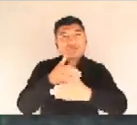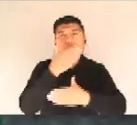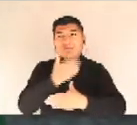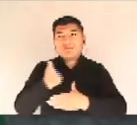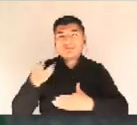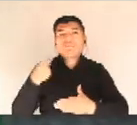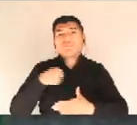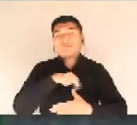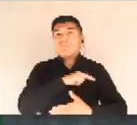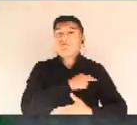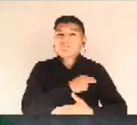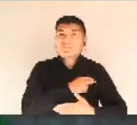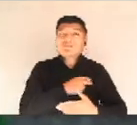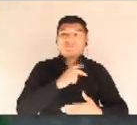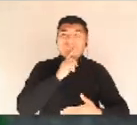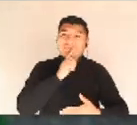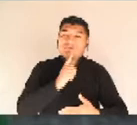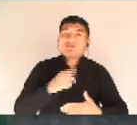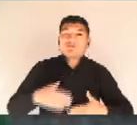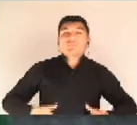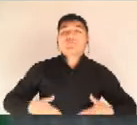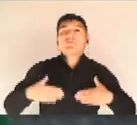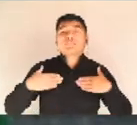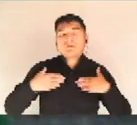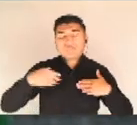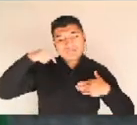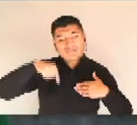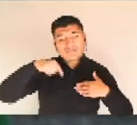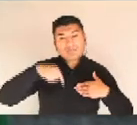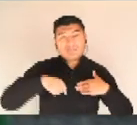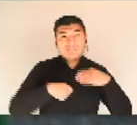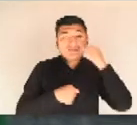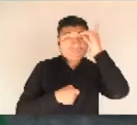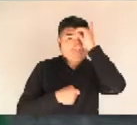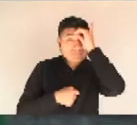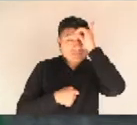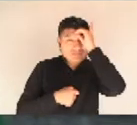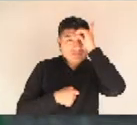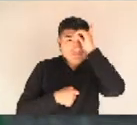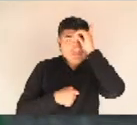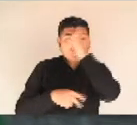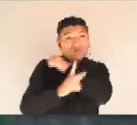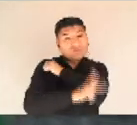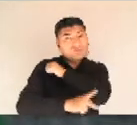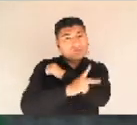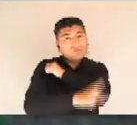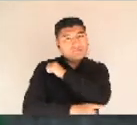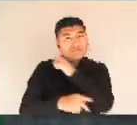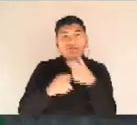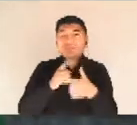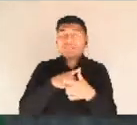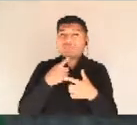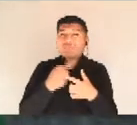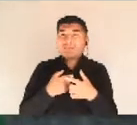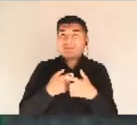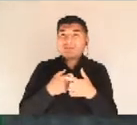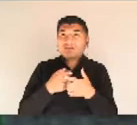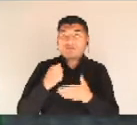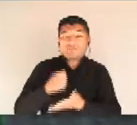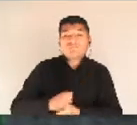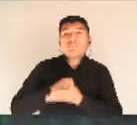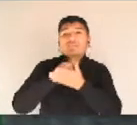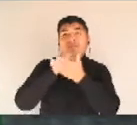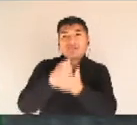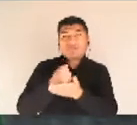lo que nosotros estamos viviendo aquí en alemania y entonces ayudaban